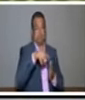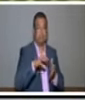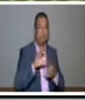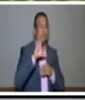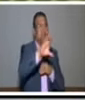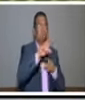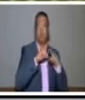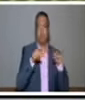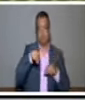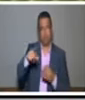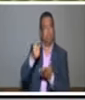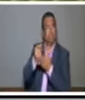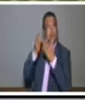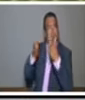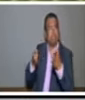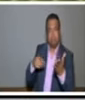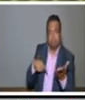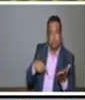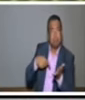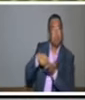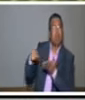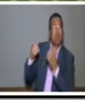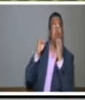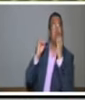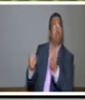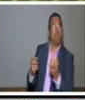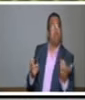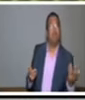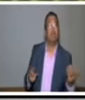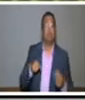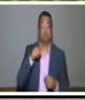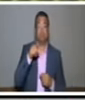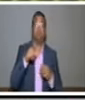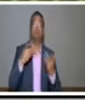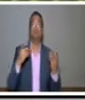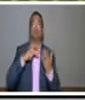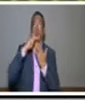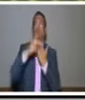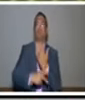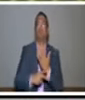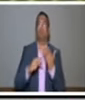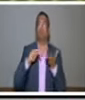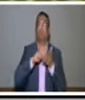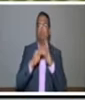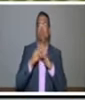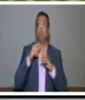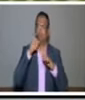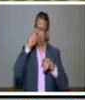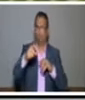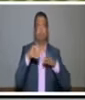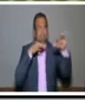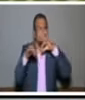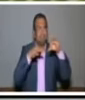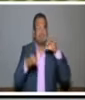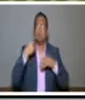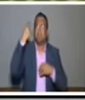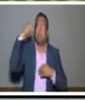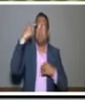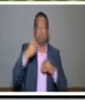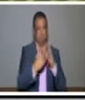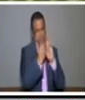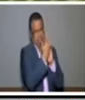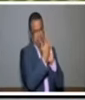de educación especial. Para la educación, un proyecto educativo puertorriqueño en que haya rendición de cuentas en todos los niveles y un reconocimiento